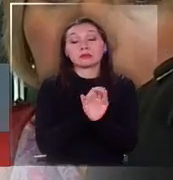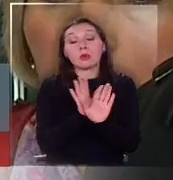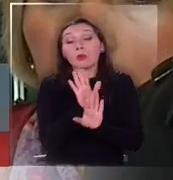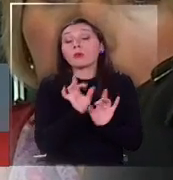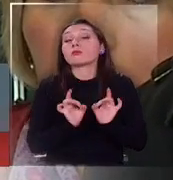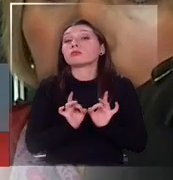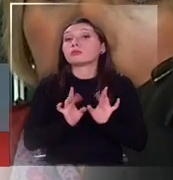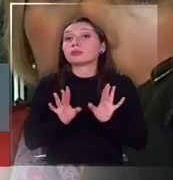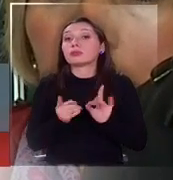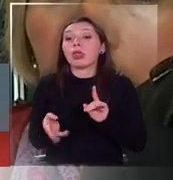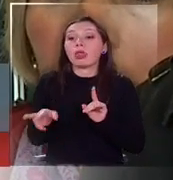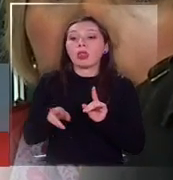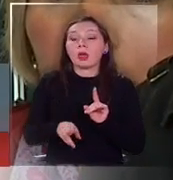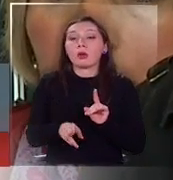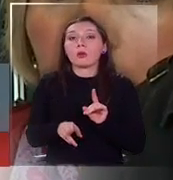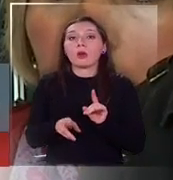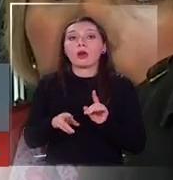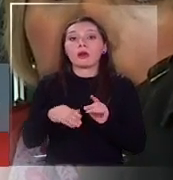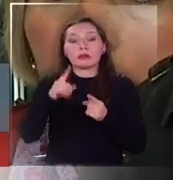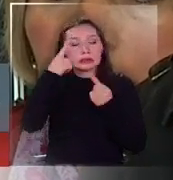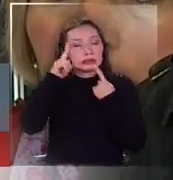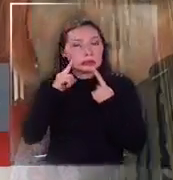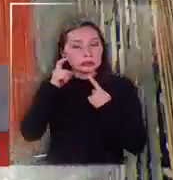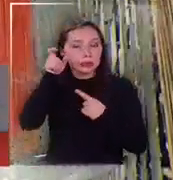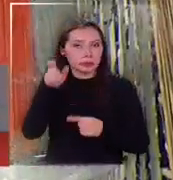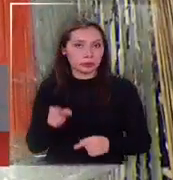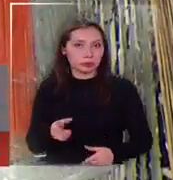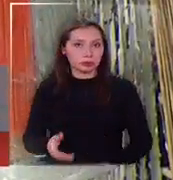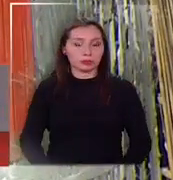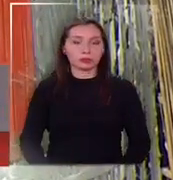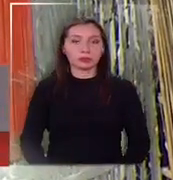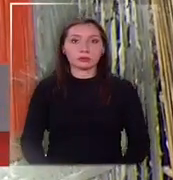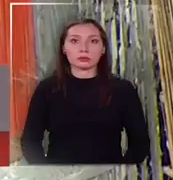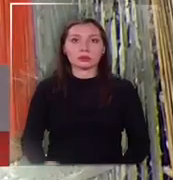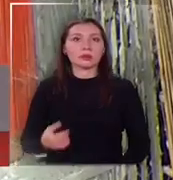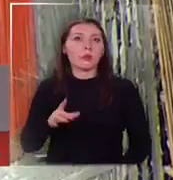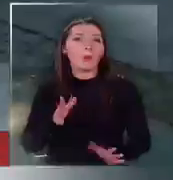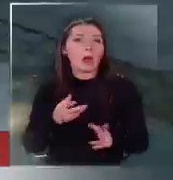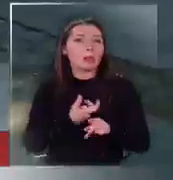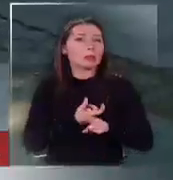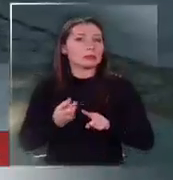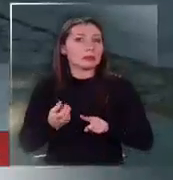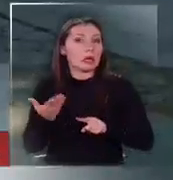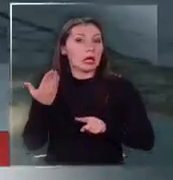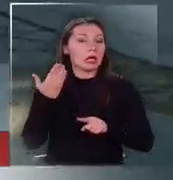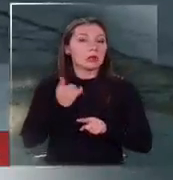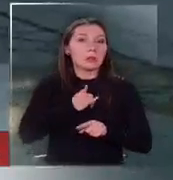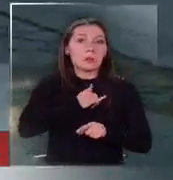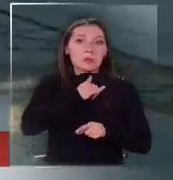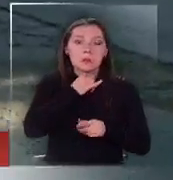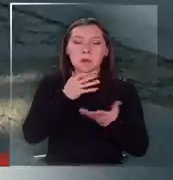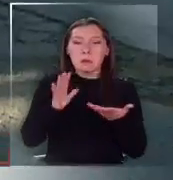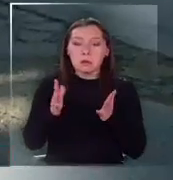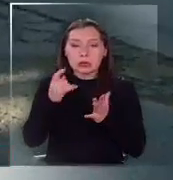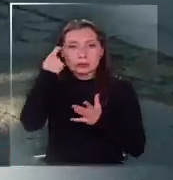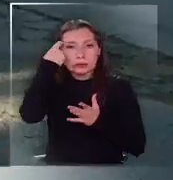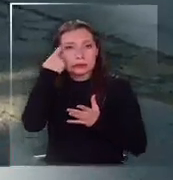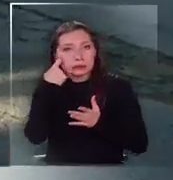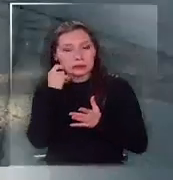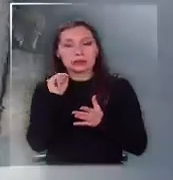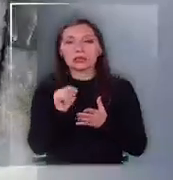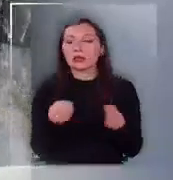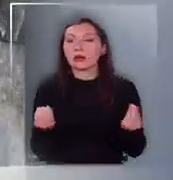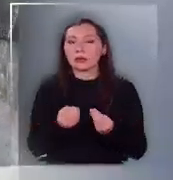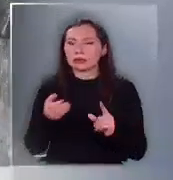un eventual ulterior daño a esta persona sillas anteriores o ajustes de cuentas serían las causas de este